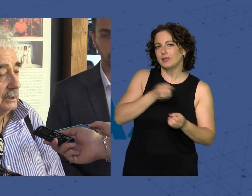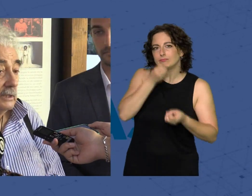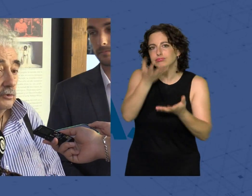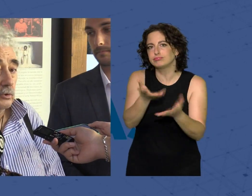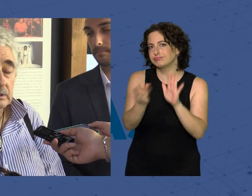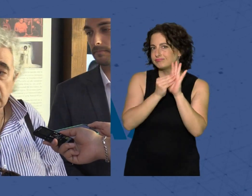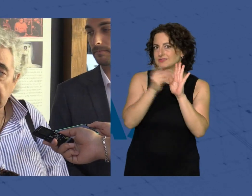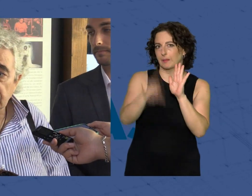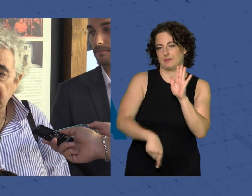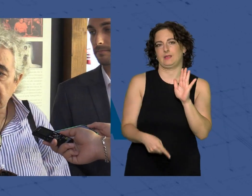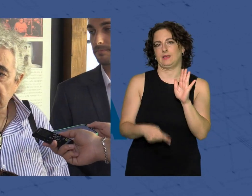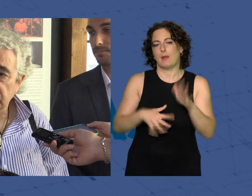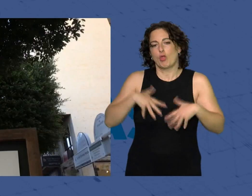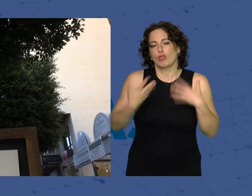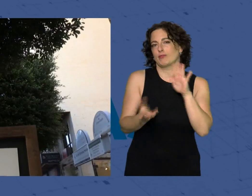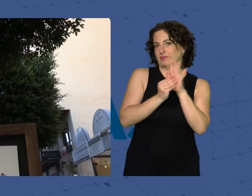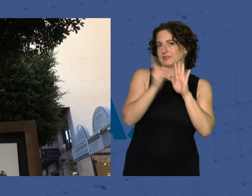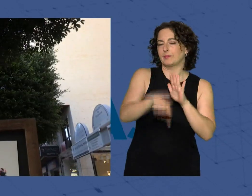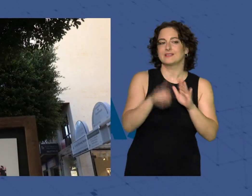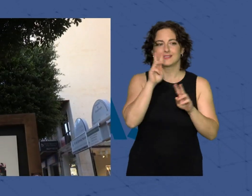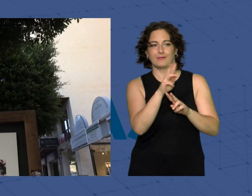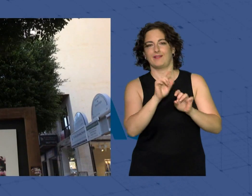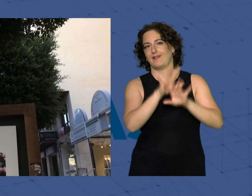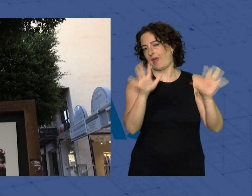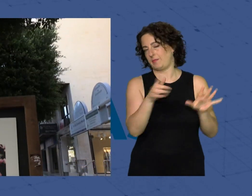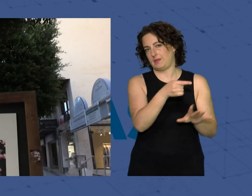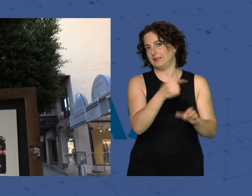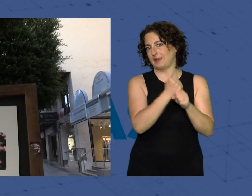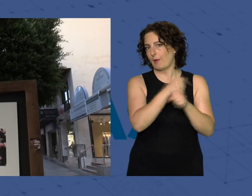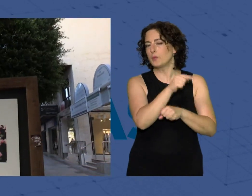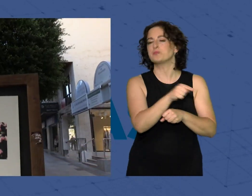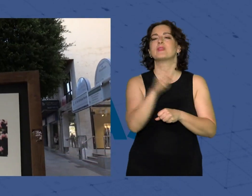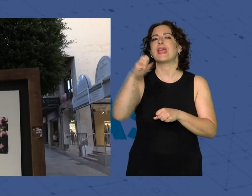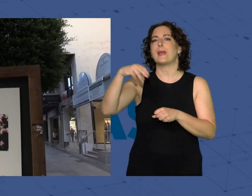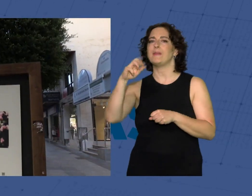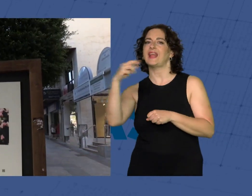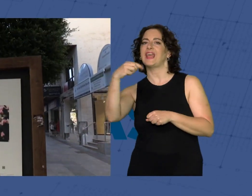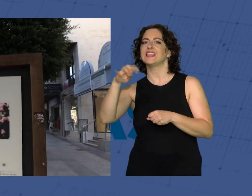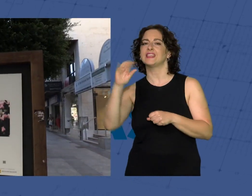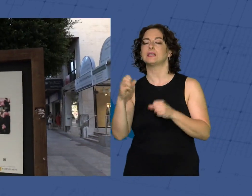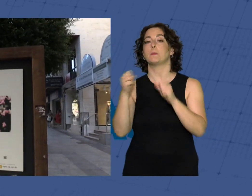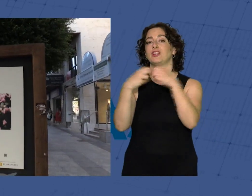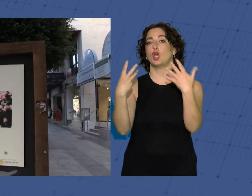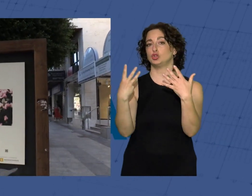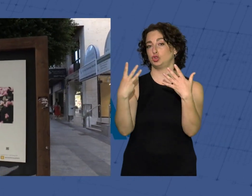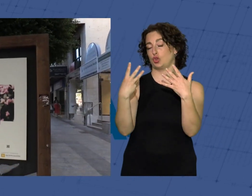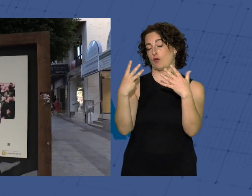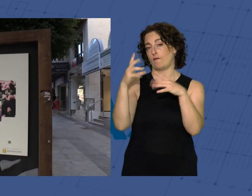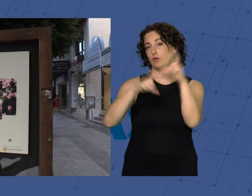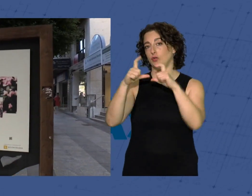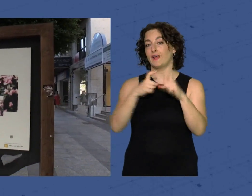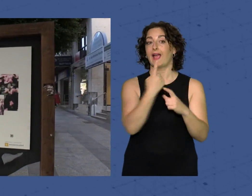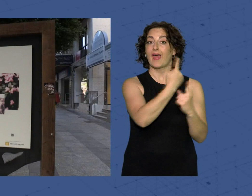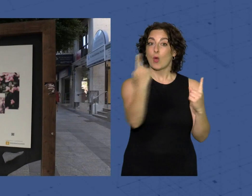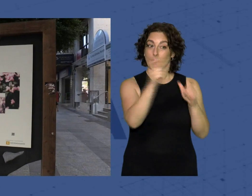emociones y eso es lo que se ve claramente en este trabajo de Emergentes. La muestra Emergentes está compuesta de 28 fotografías, cuatro por cada